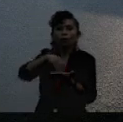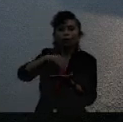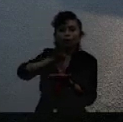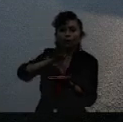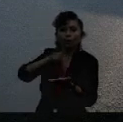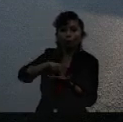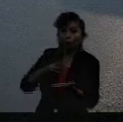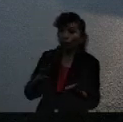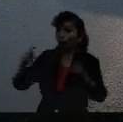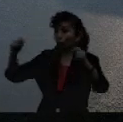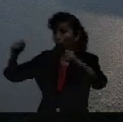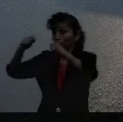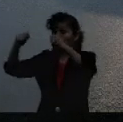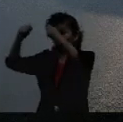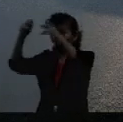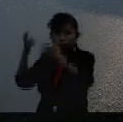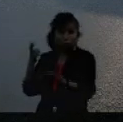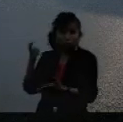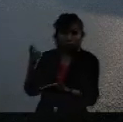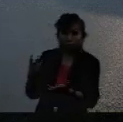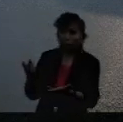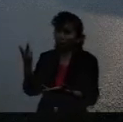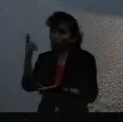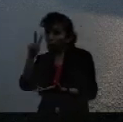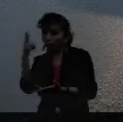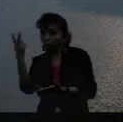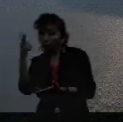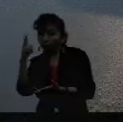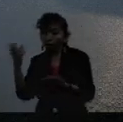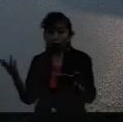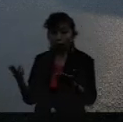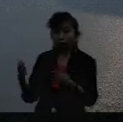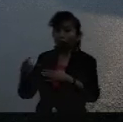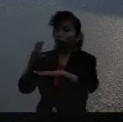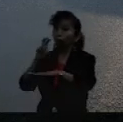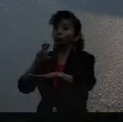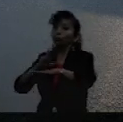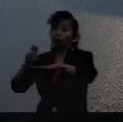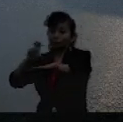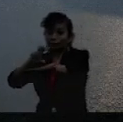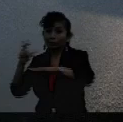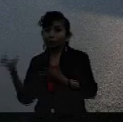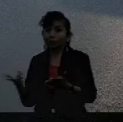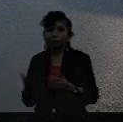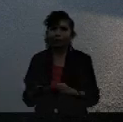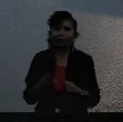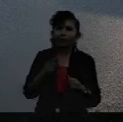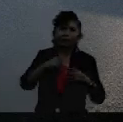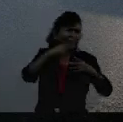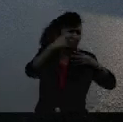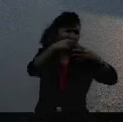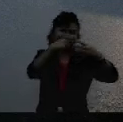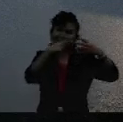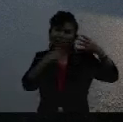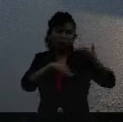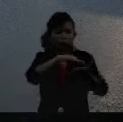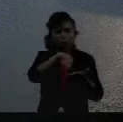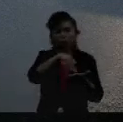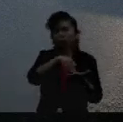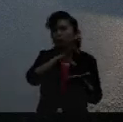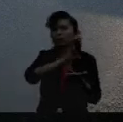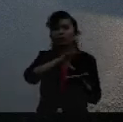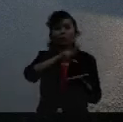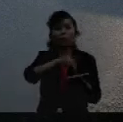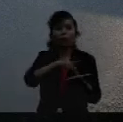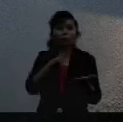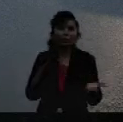ahí en Tulum en donde por cento tienen dos estaciones el parque nacional del jaguar la construcción de la puerta al mar en Felipe Carrillo Puerto